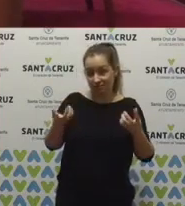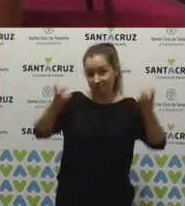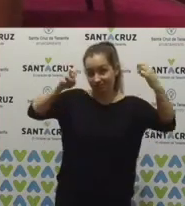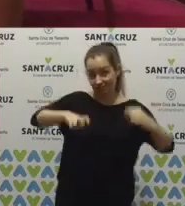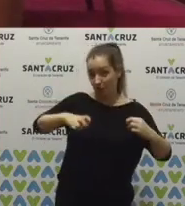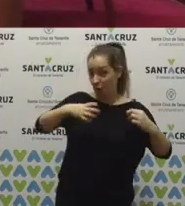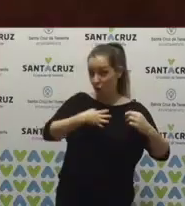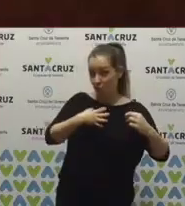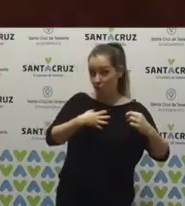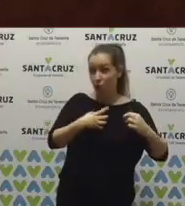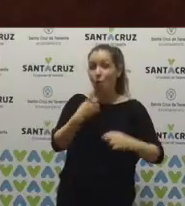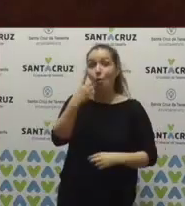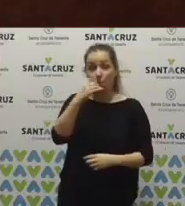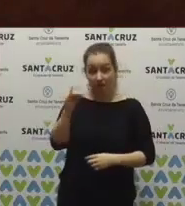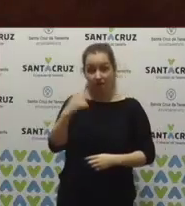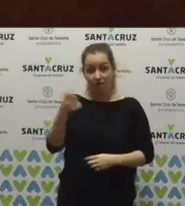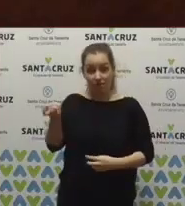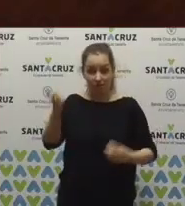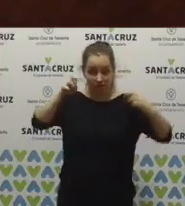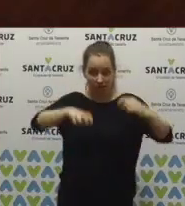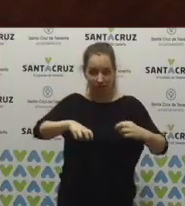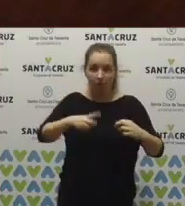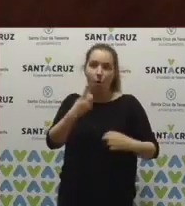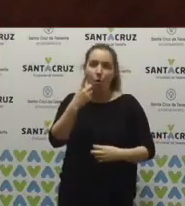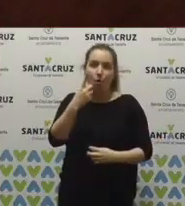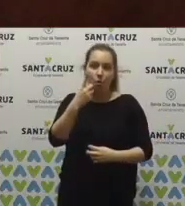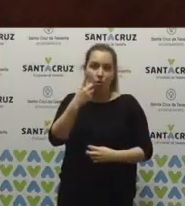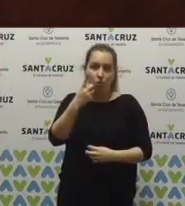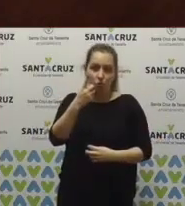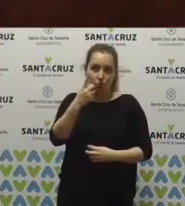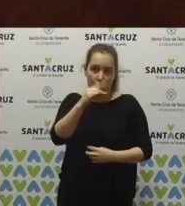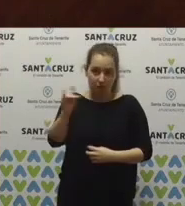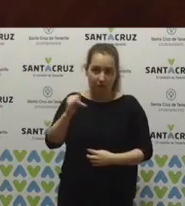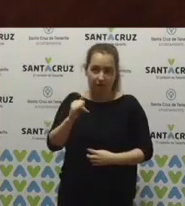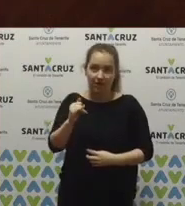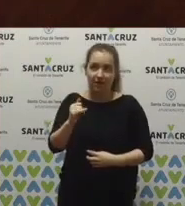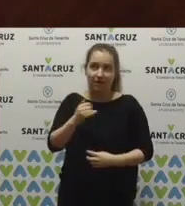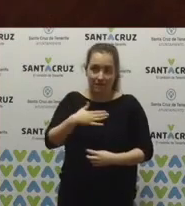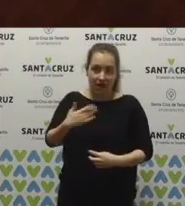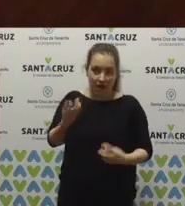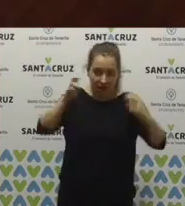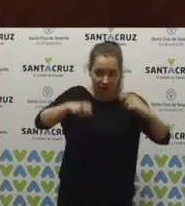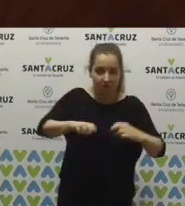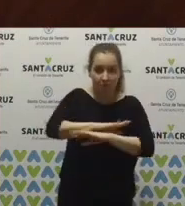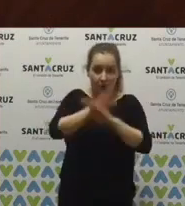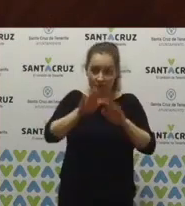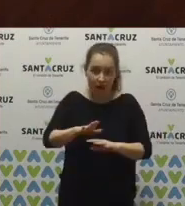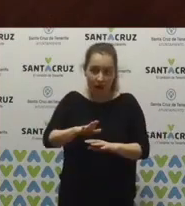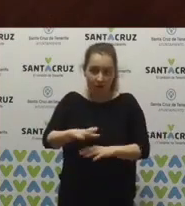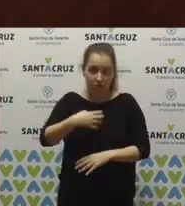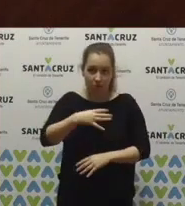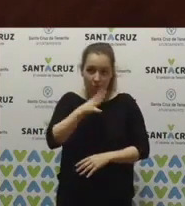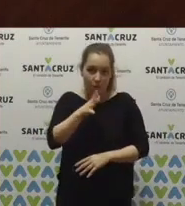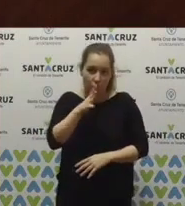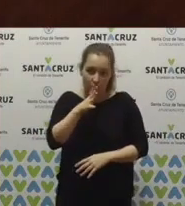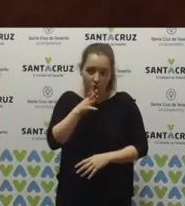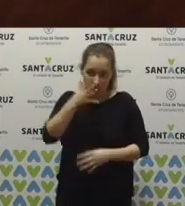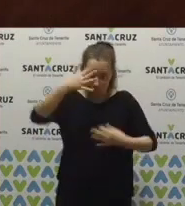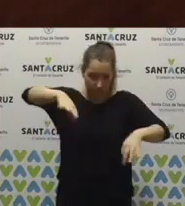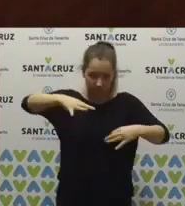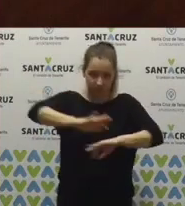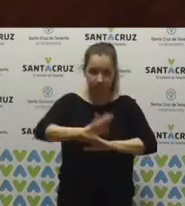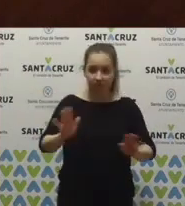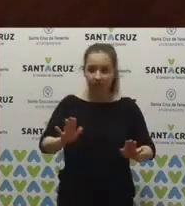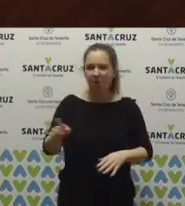pudo estarlo por razones que todos entendemos y justificamos pero desde luego que venga a decirnos aquí que ha estado en 90 días